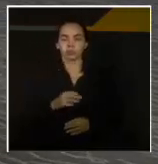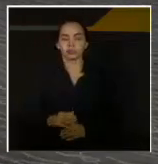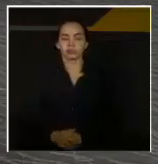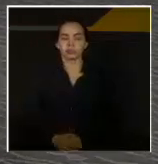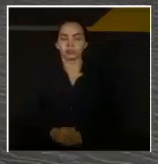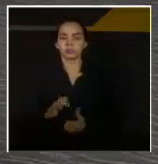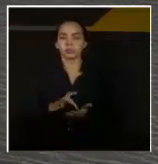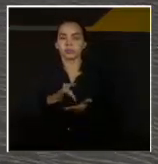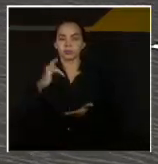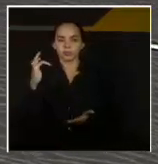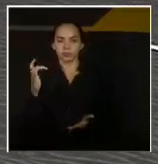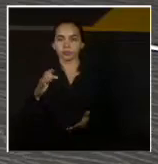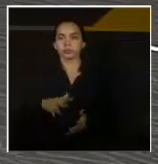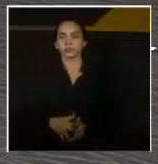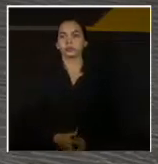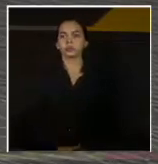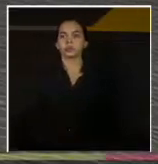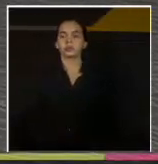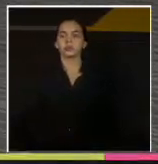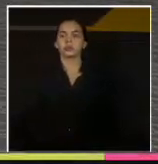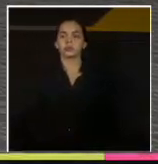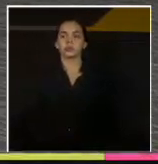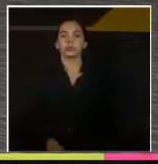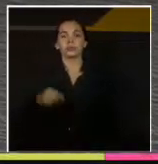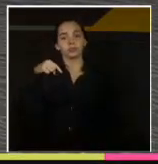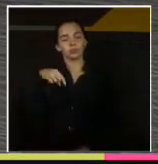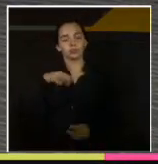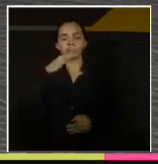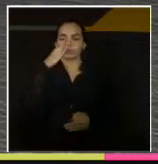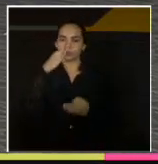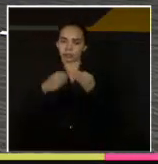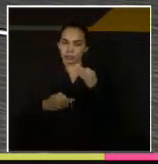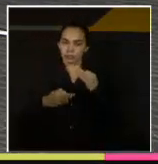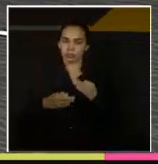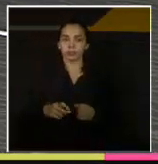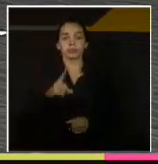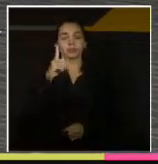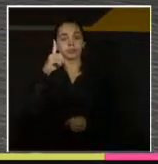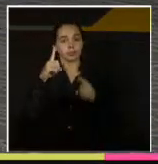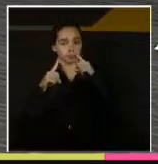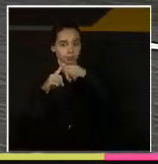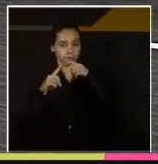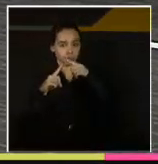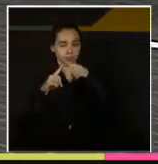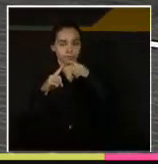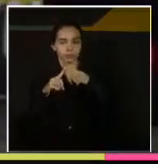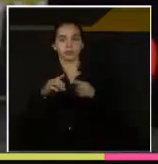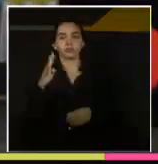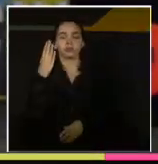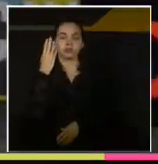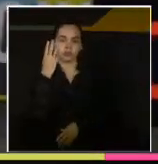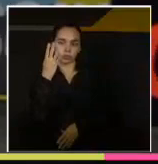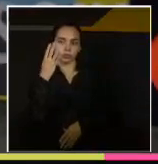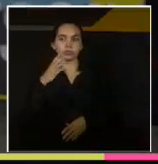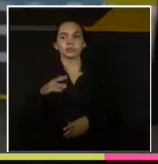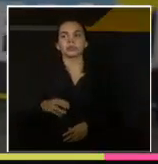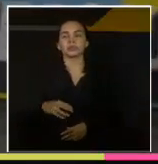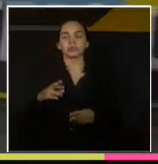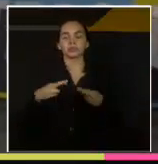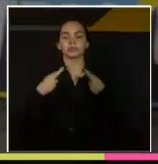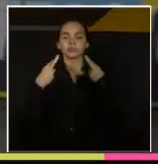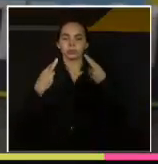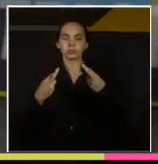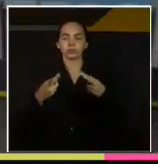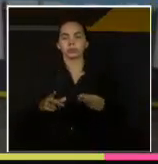Muchas gracias, candidato. Es así como terminamos la ronda inicial de los cuatro candidatos.